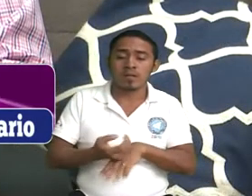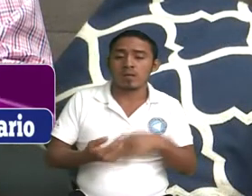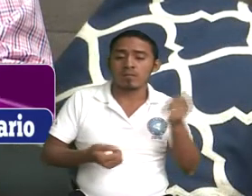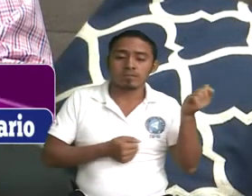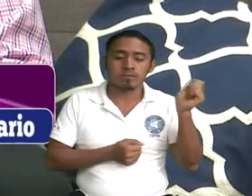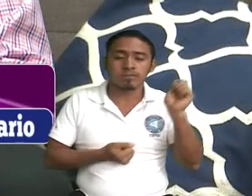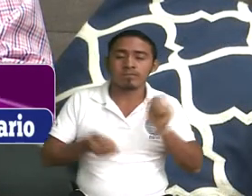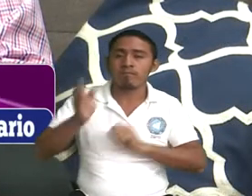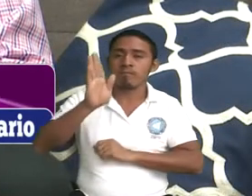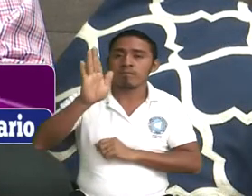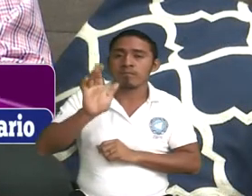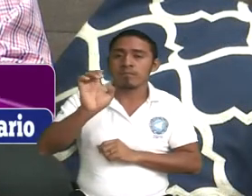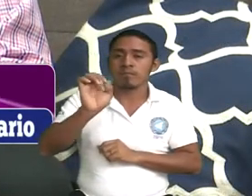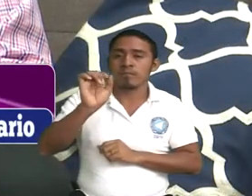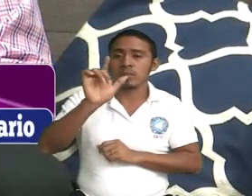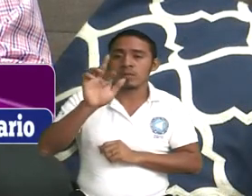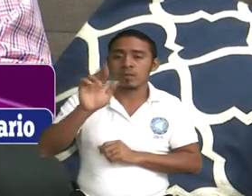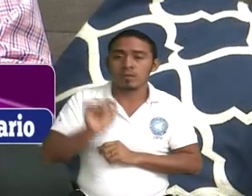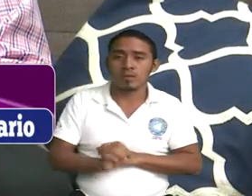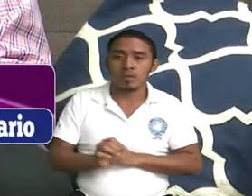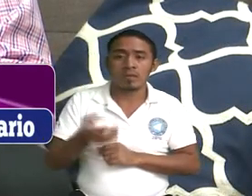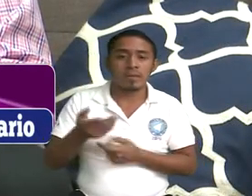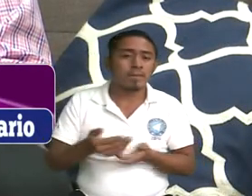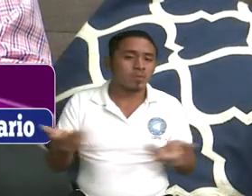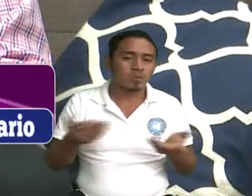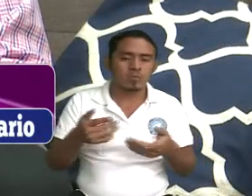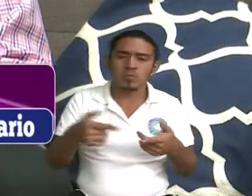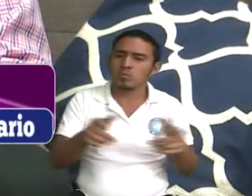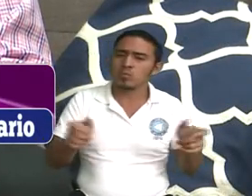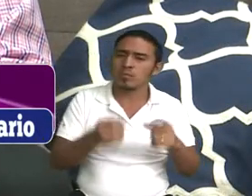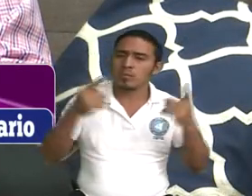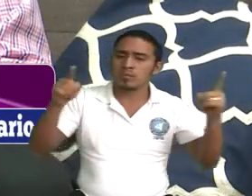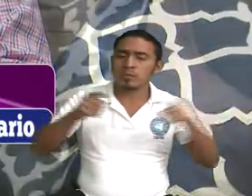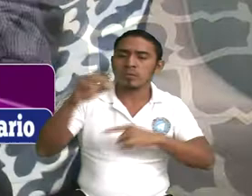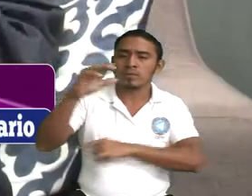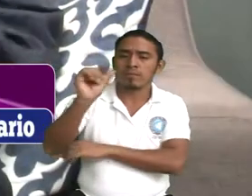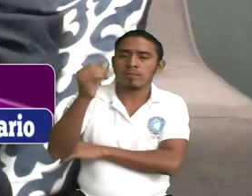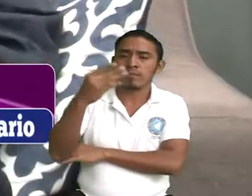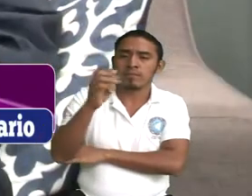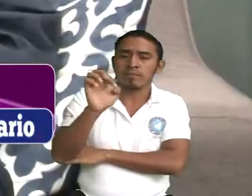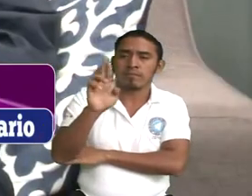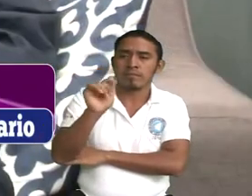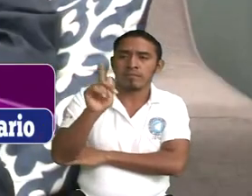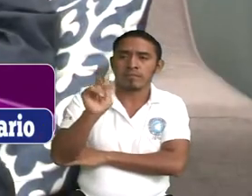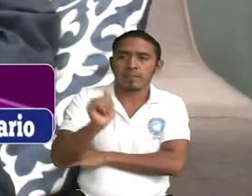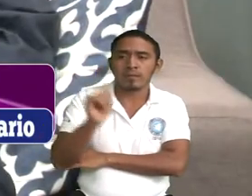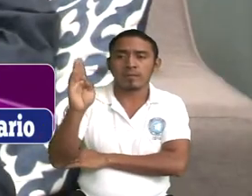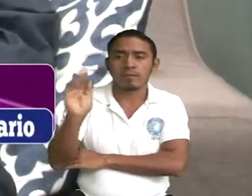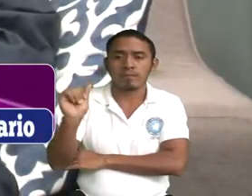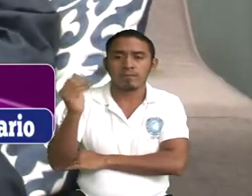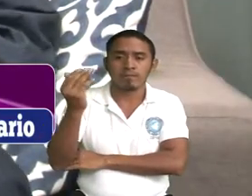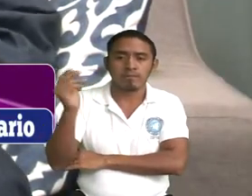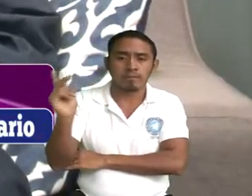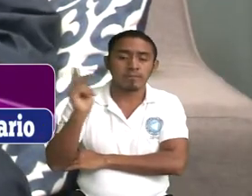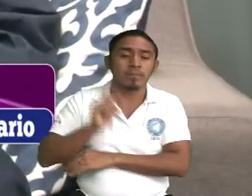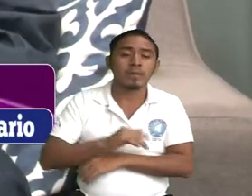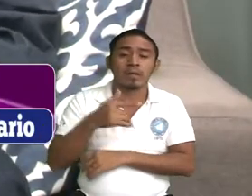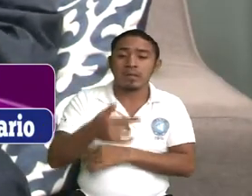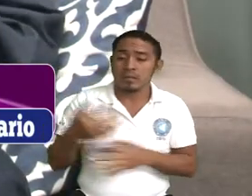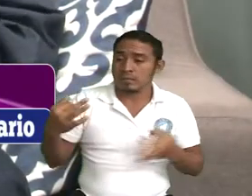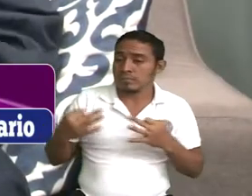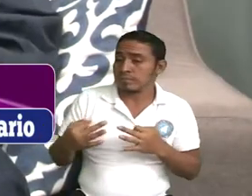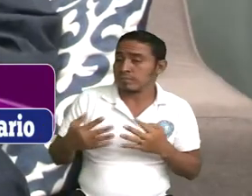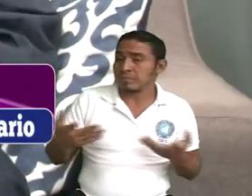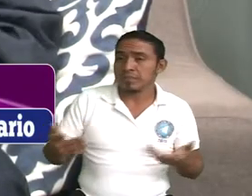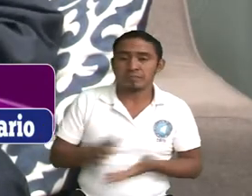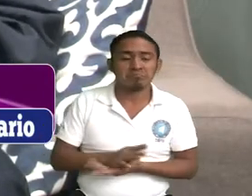boleros, tuvimos a la Camerata Back, concursos en tarima. Entonces se sintió esa alegría de las madres,